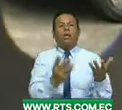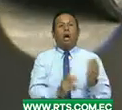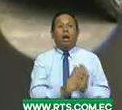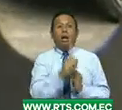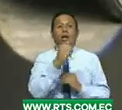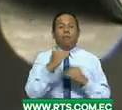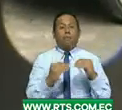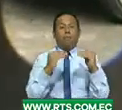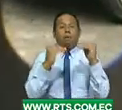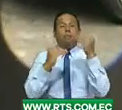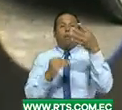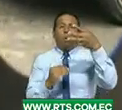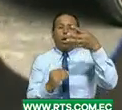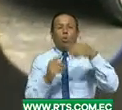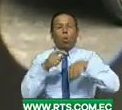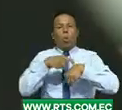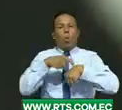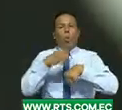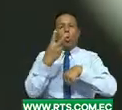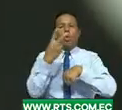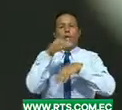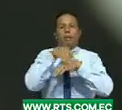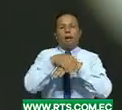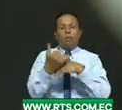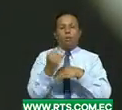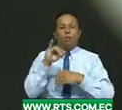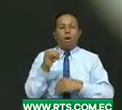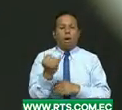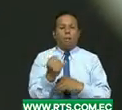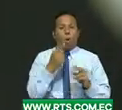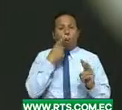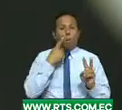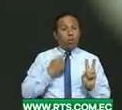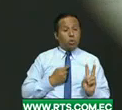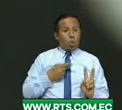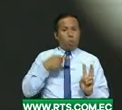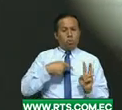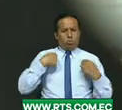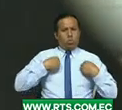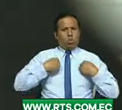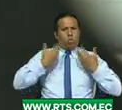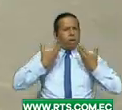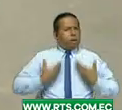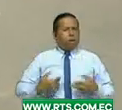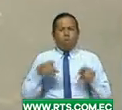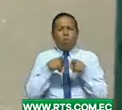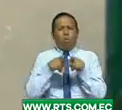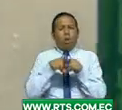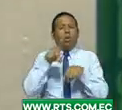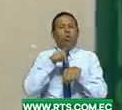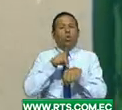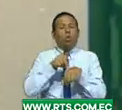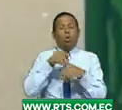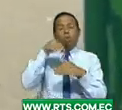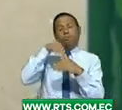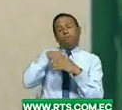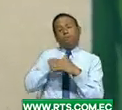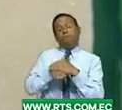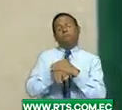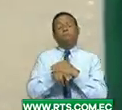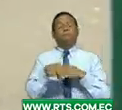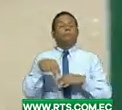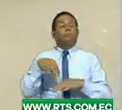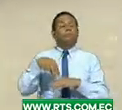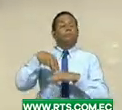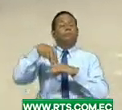a las 14 horas de este jueves. Dos sicarios vestidos como médicos pasaron todos los filtros sin levantar